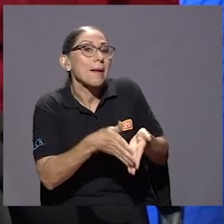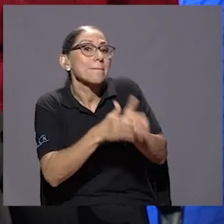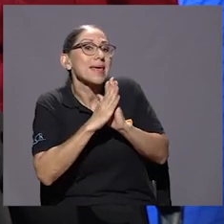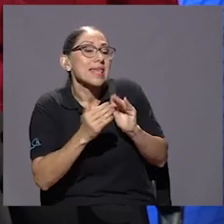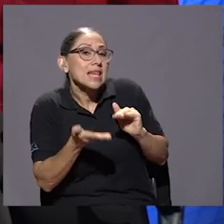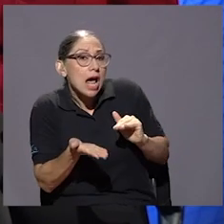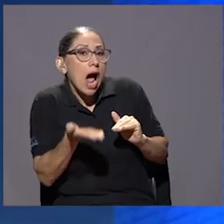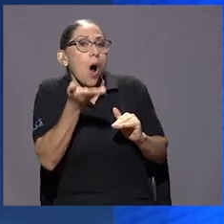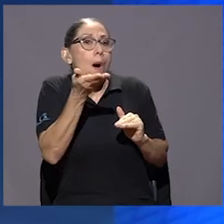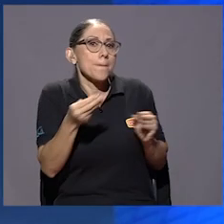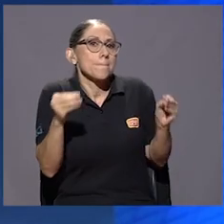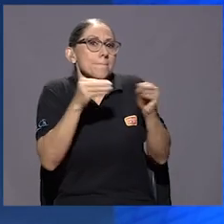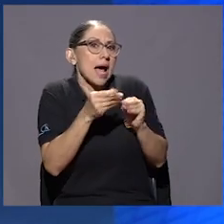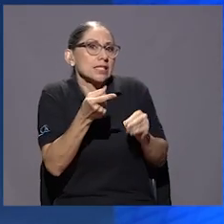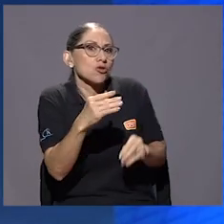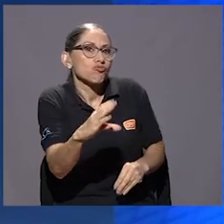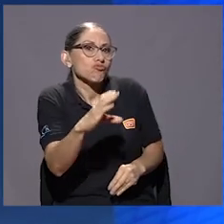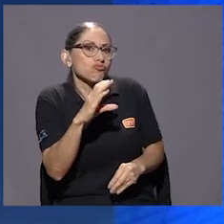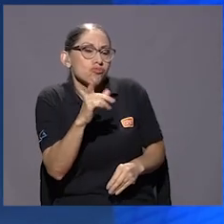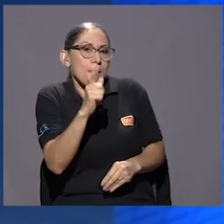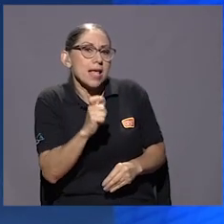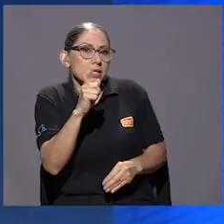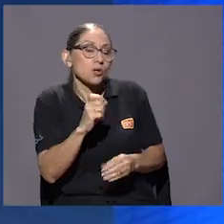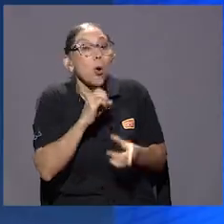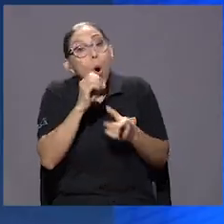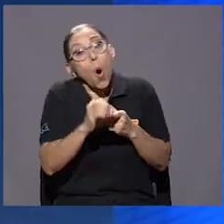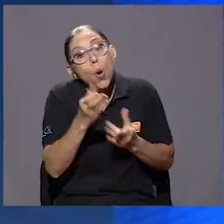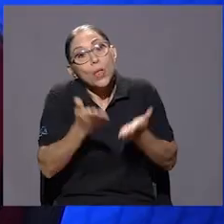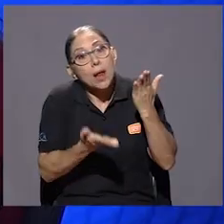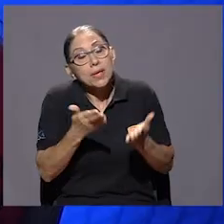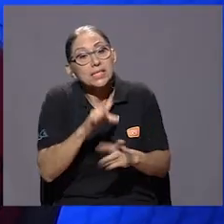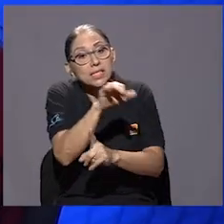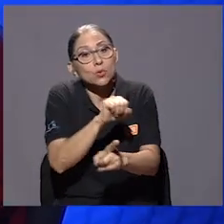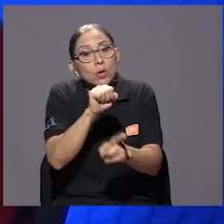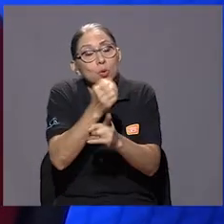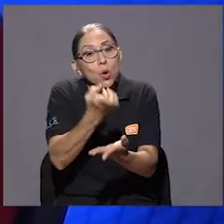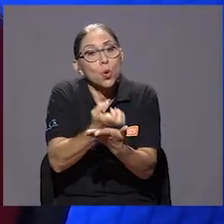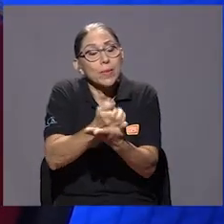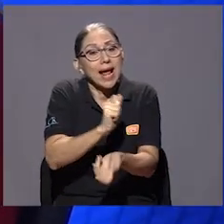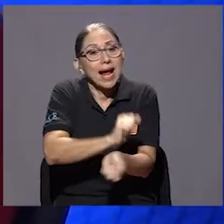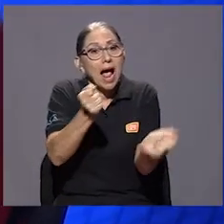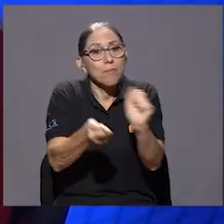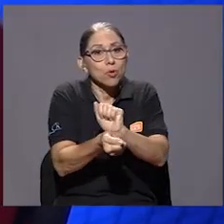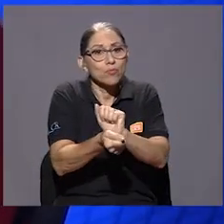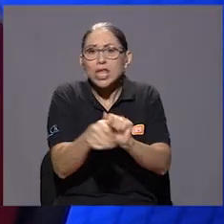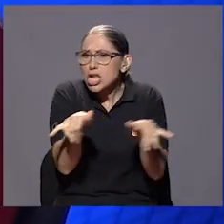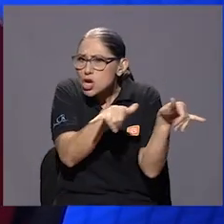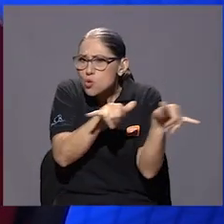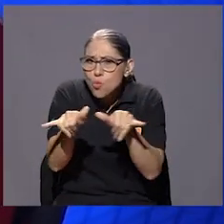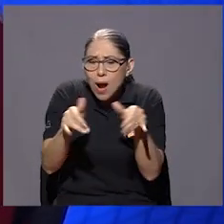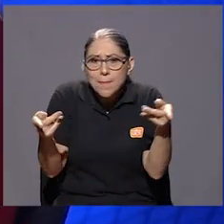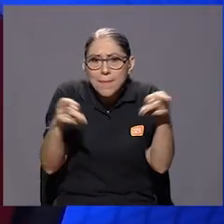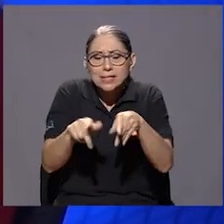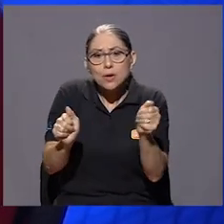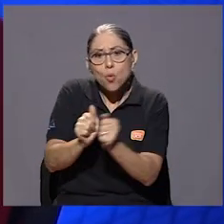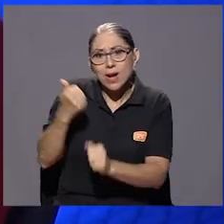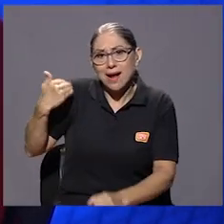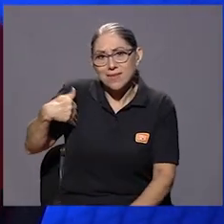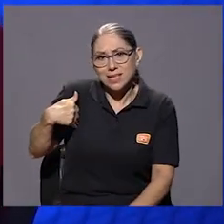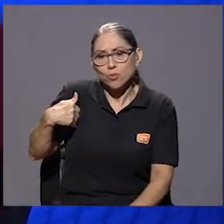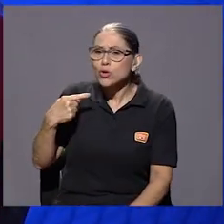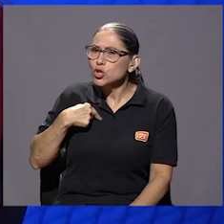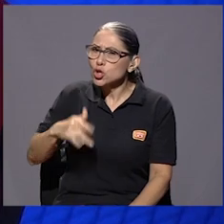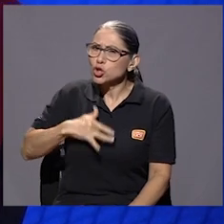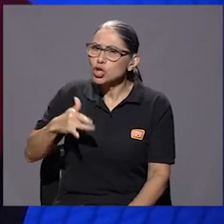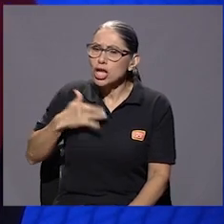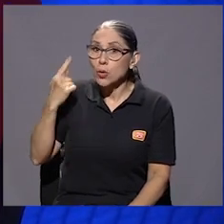dicha pensión, o que su situación económica cambió, o asimismo el caballero. Yo siento que para los hombres, Ronald,